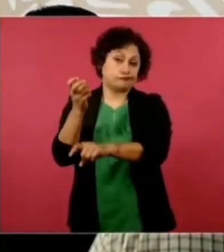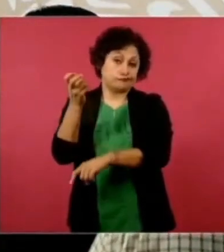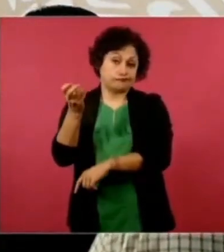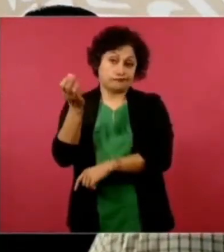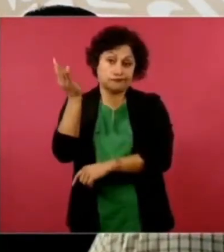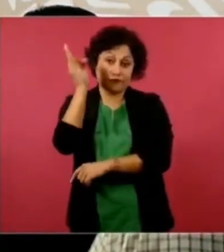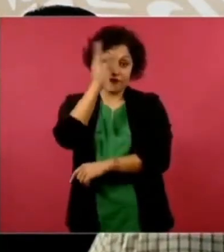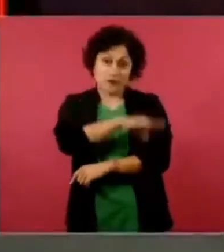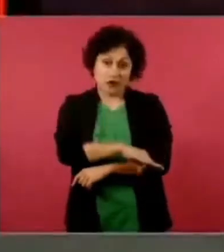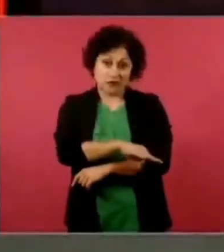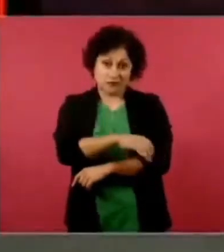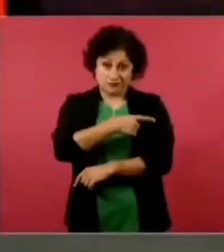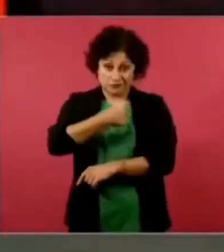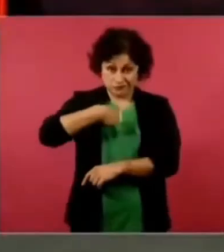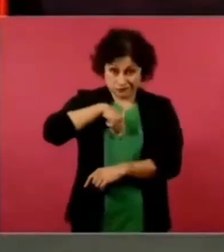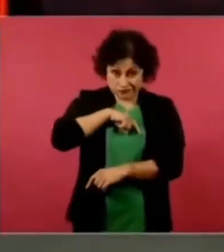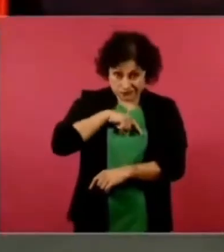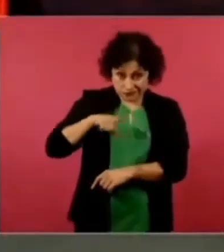Nosotros no